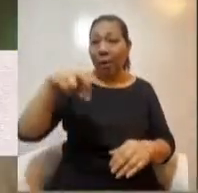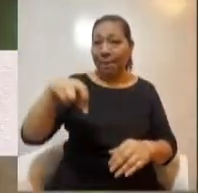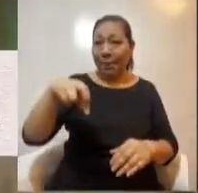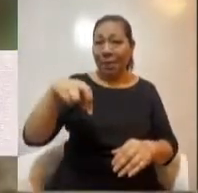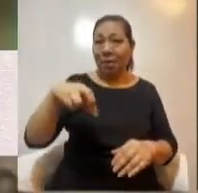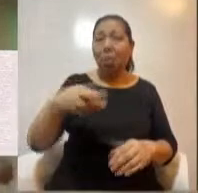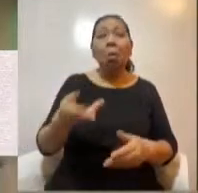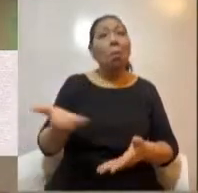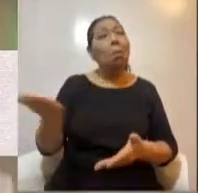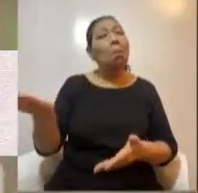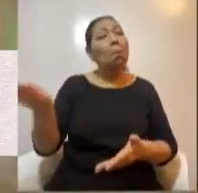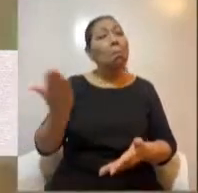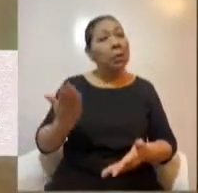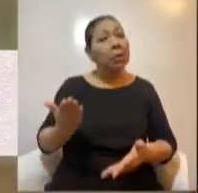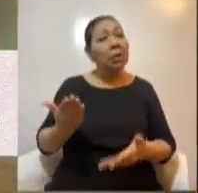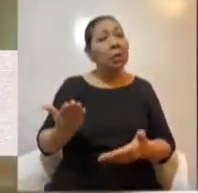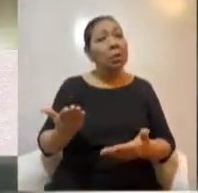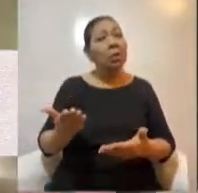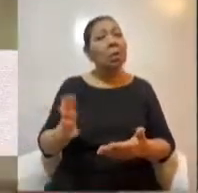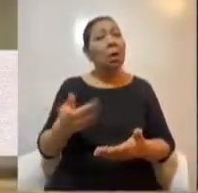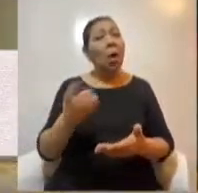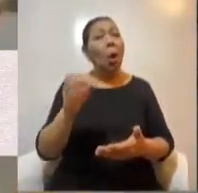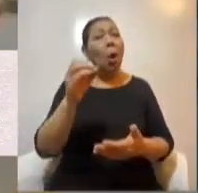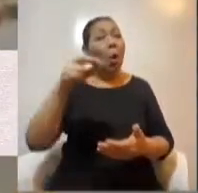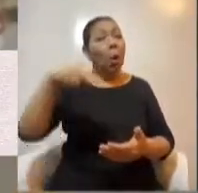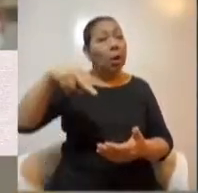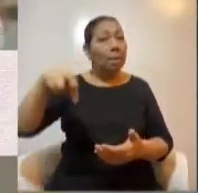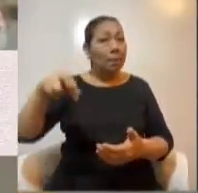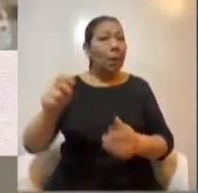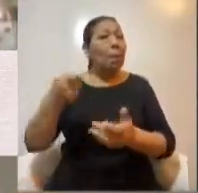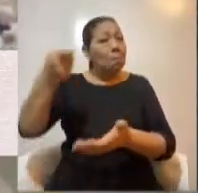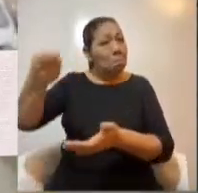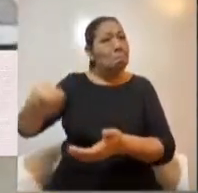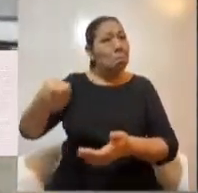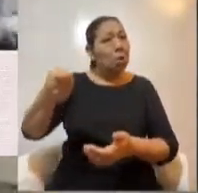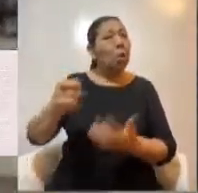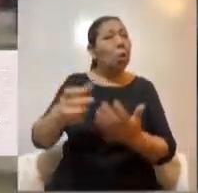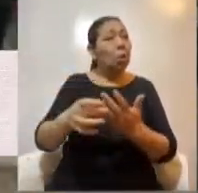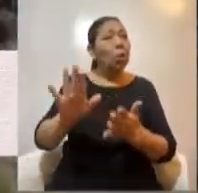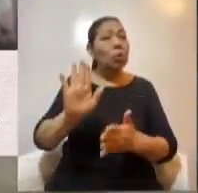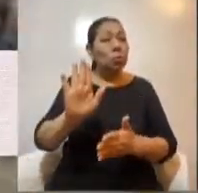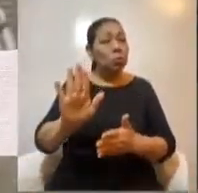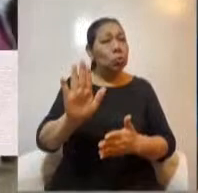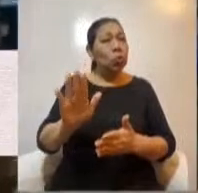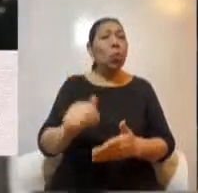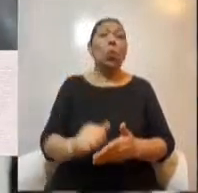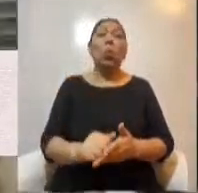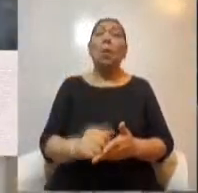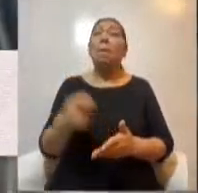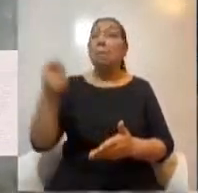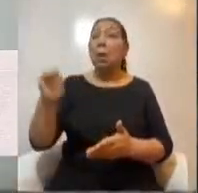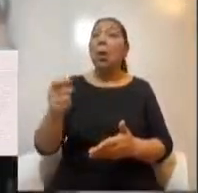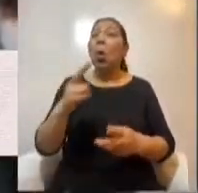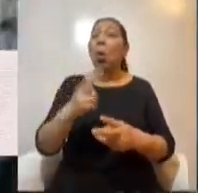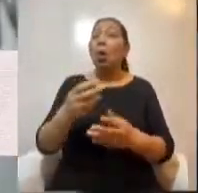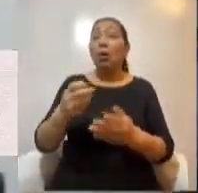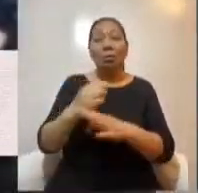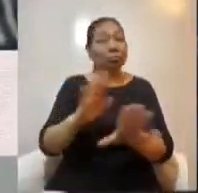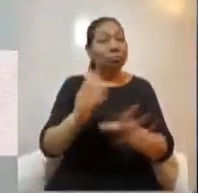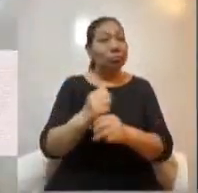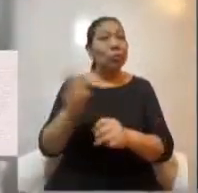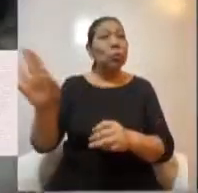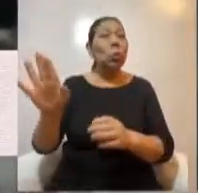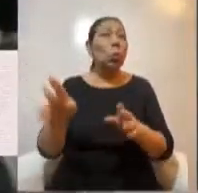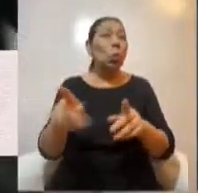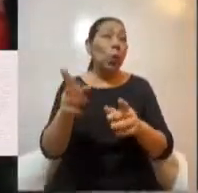ONP, solicitó a esta entidad, a la ONP, que le otorgue la pensión de viudez derivada precisamente de la pensión de jubilación